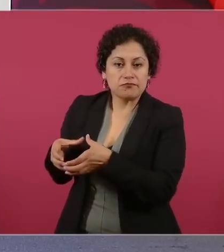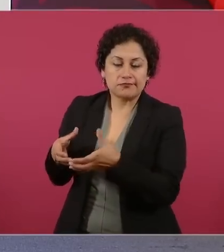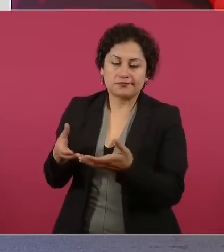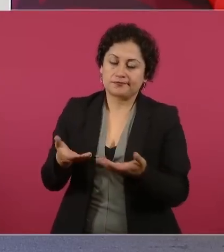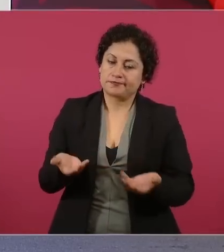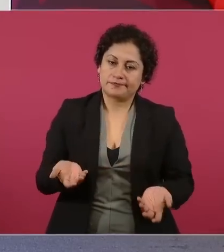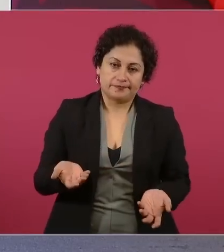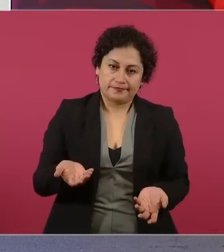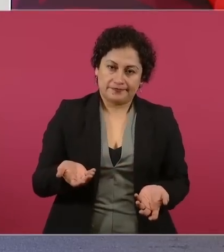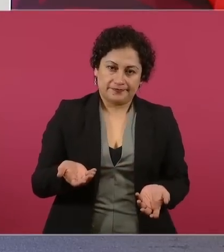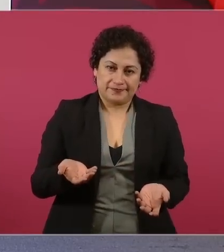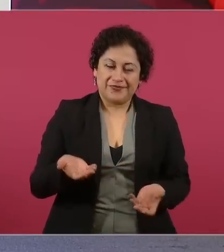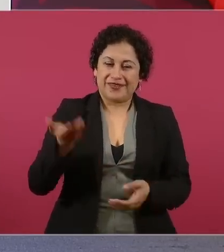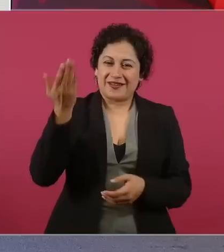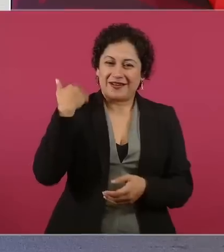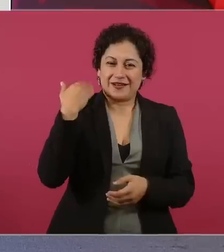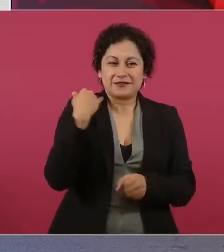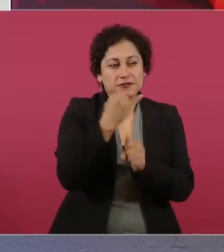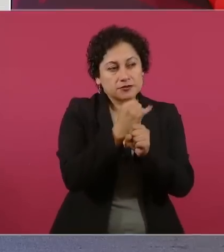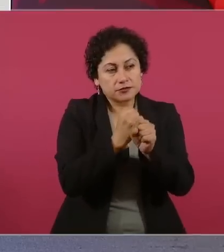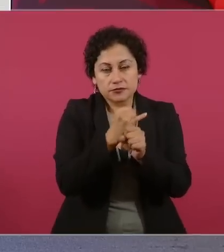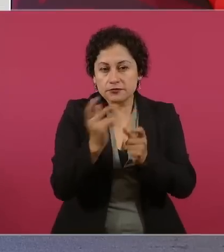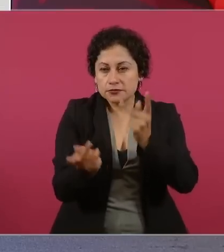de ingresos